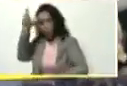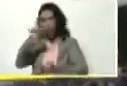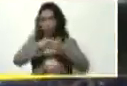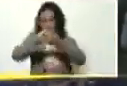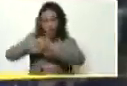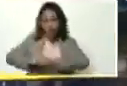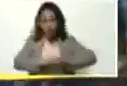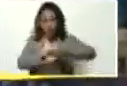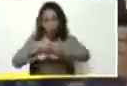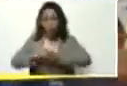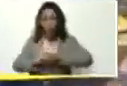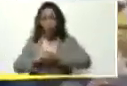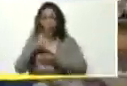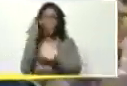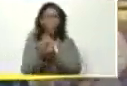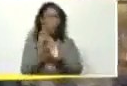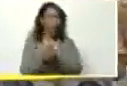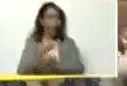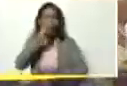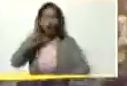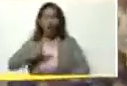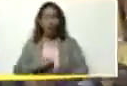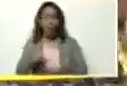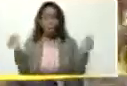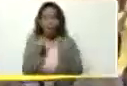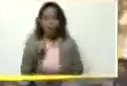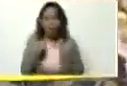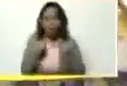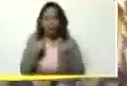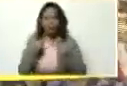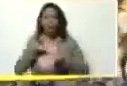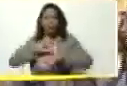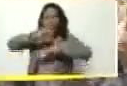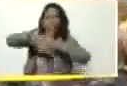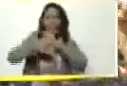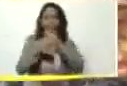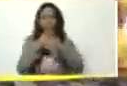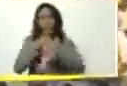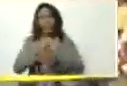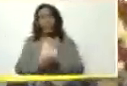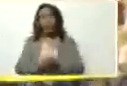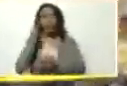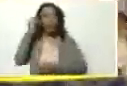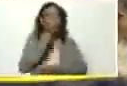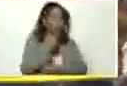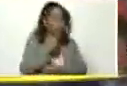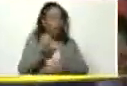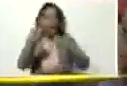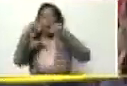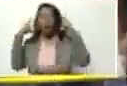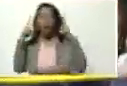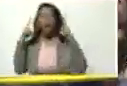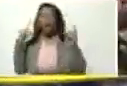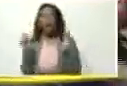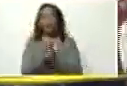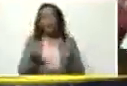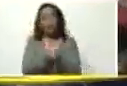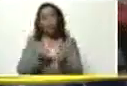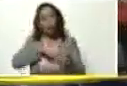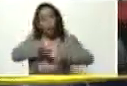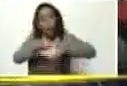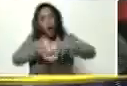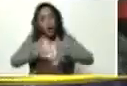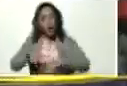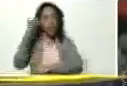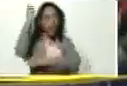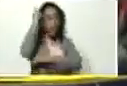Trujillo, Monagas, Barinas, Mérida, del Tamacuro, Sucre, La Guaira, Anzuategui, Cojedes,